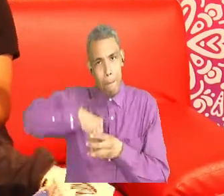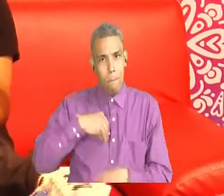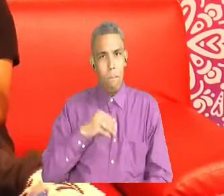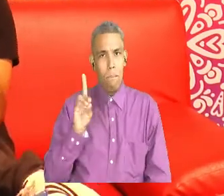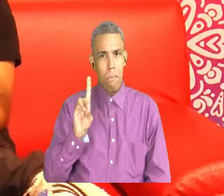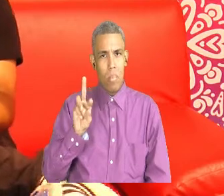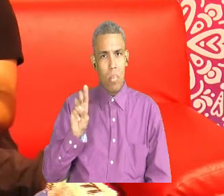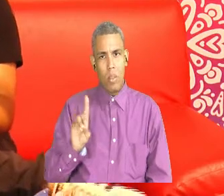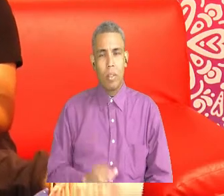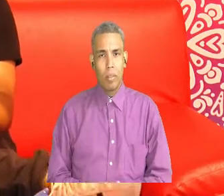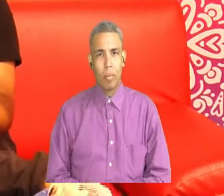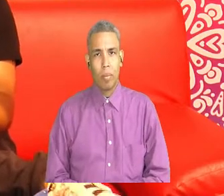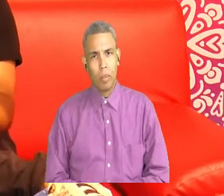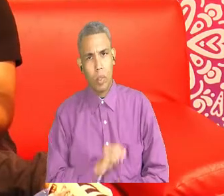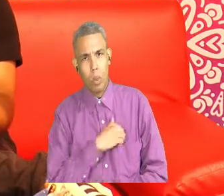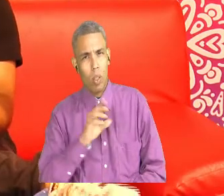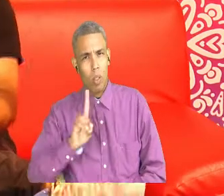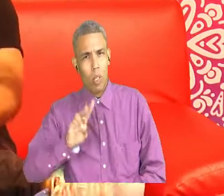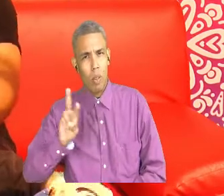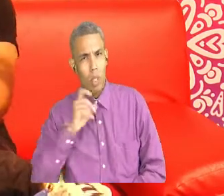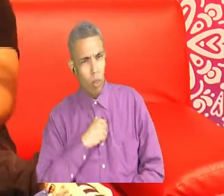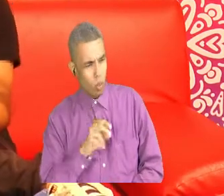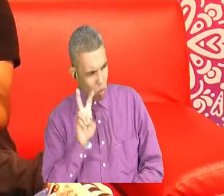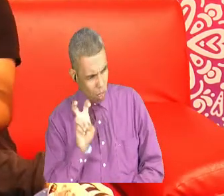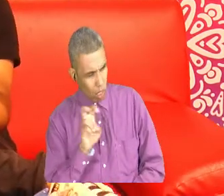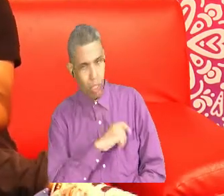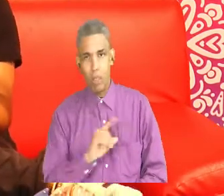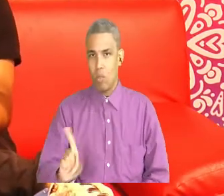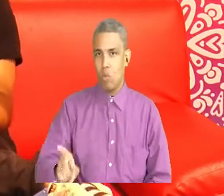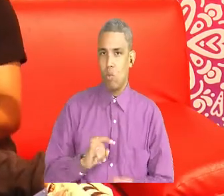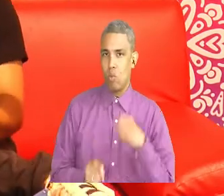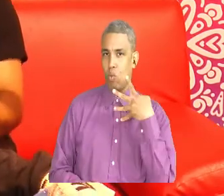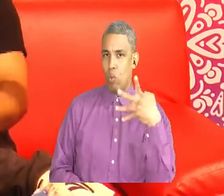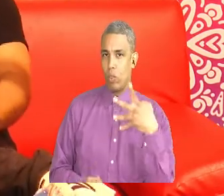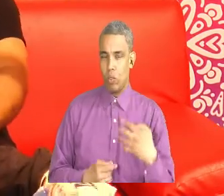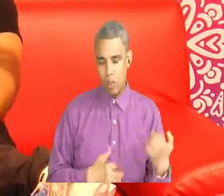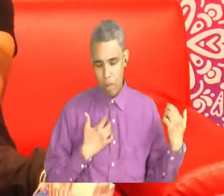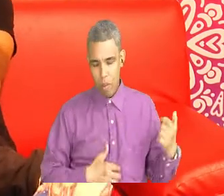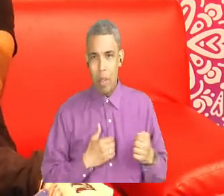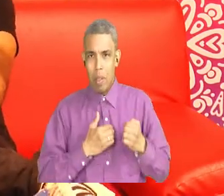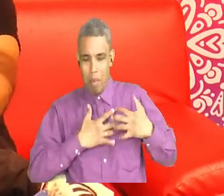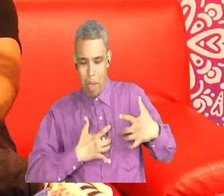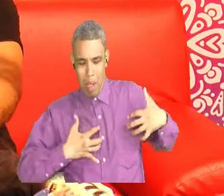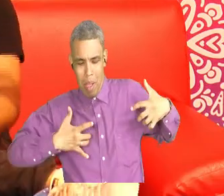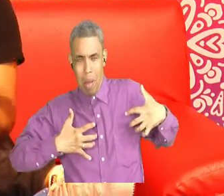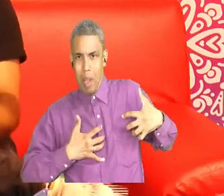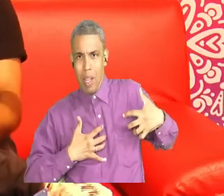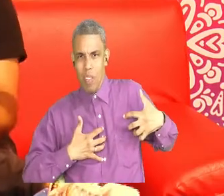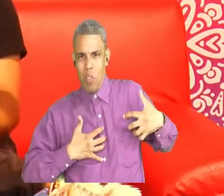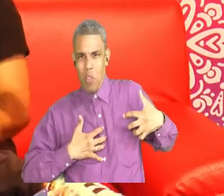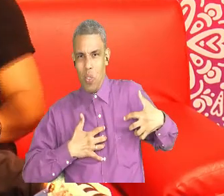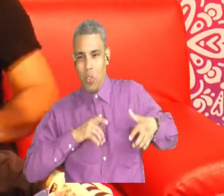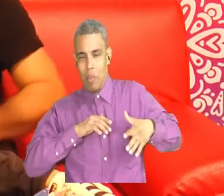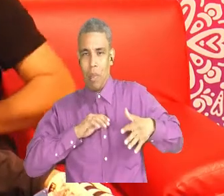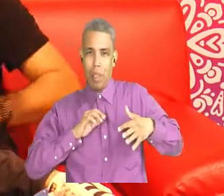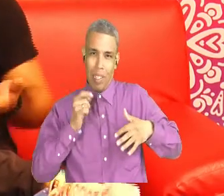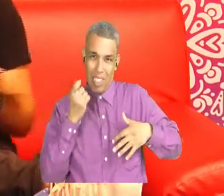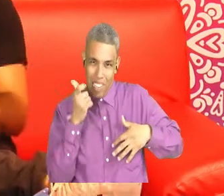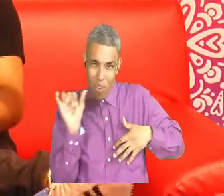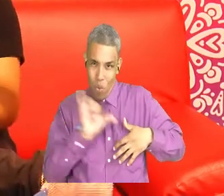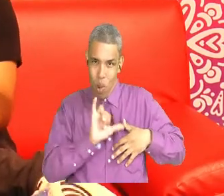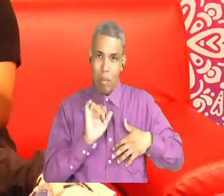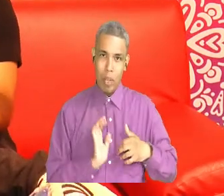No, tenemos 4 producciones en el mercado, una producción de vallenatos en guitarra y 2 producciones que hicimos al lado de la productora Uber del